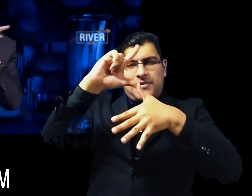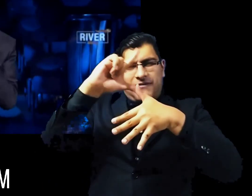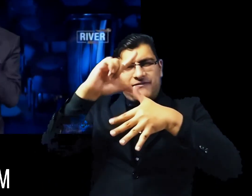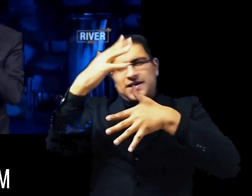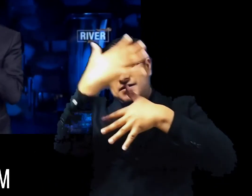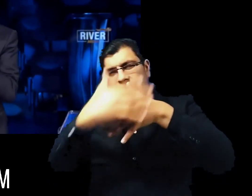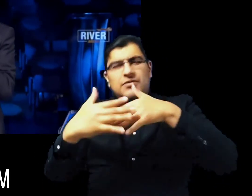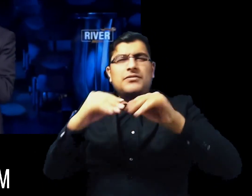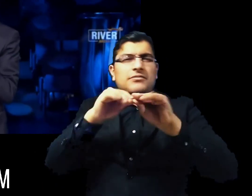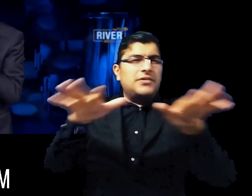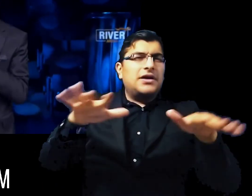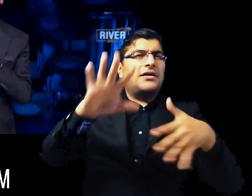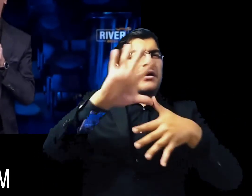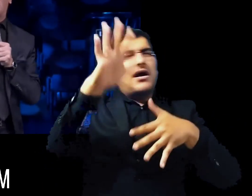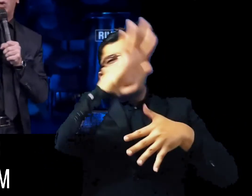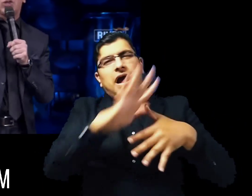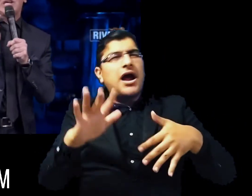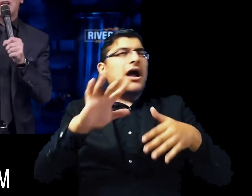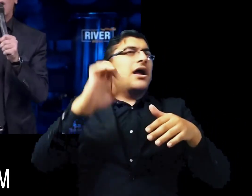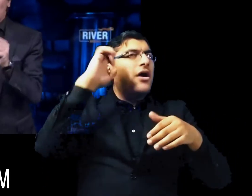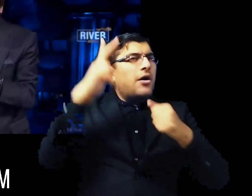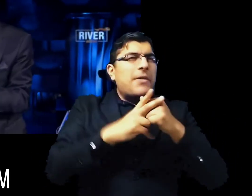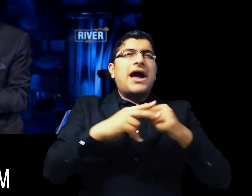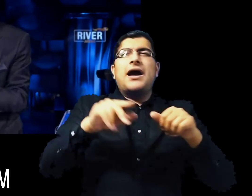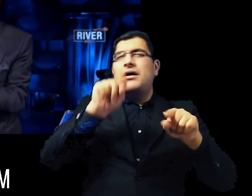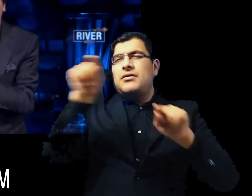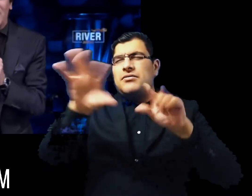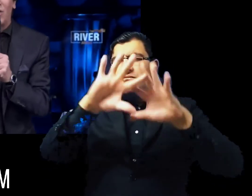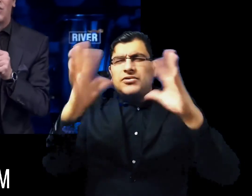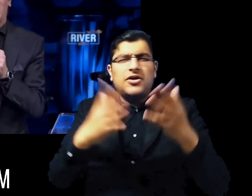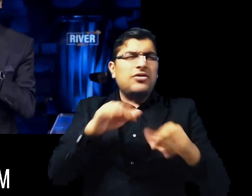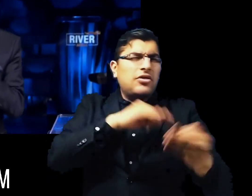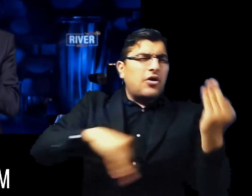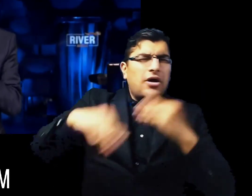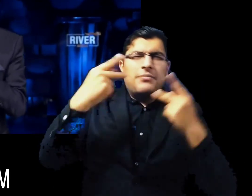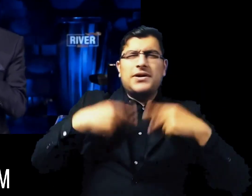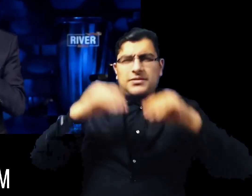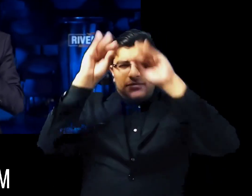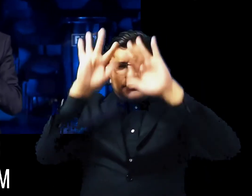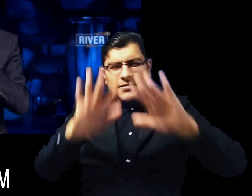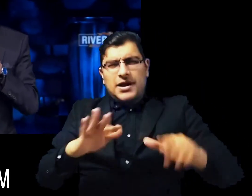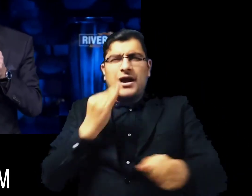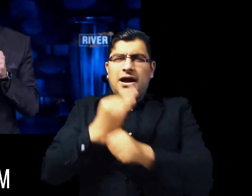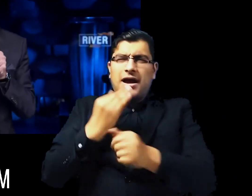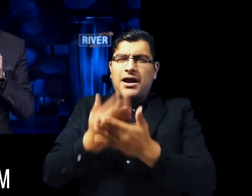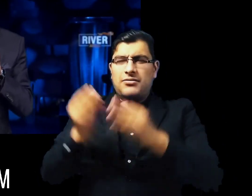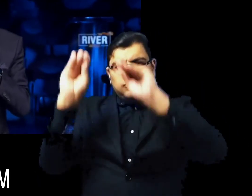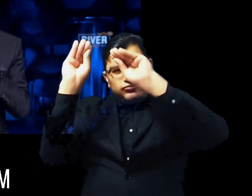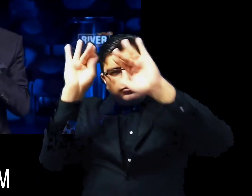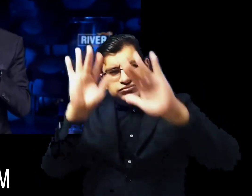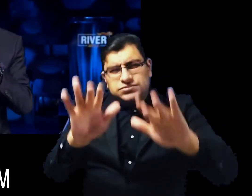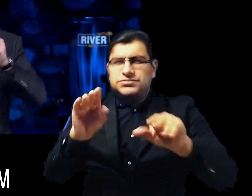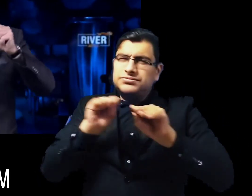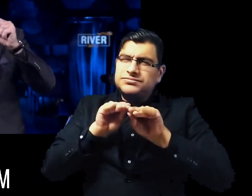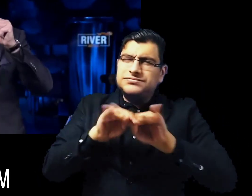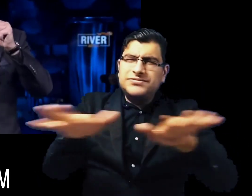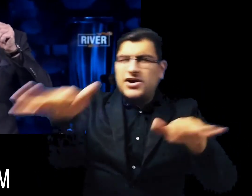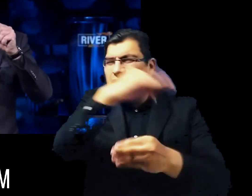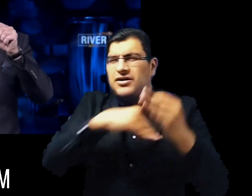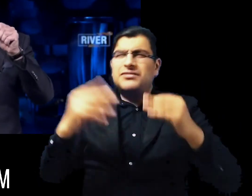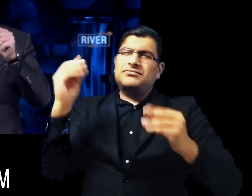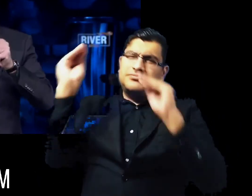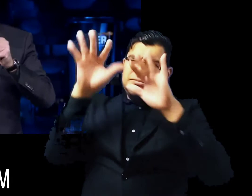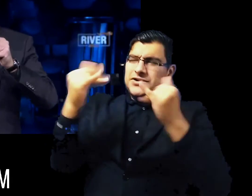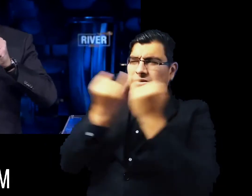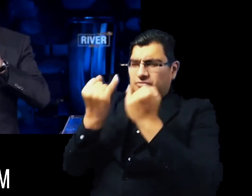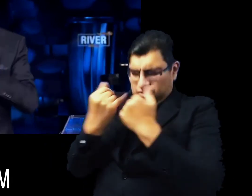gente de Europa, por la gente de Asia, de África, de Oceanía. Reciban ahora en el nombre nombre del Señor de las multitudes. Yo